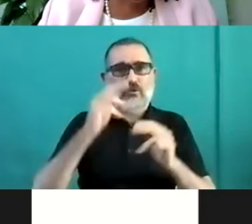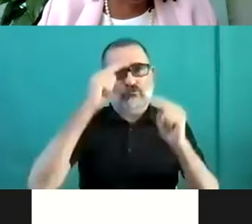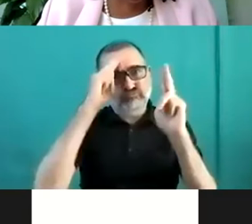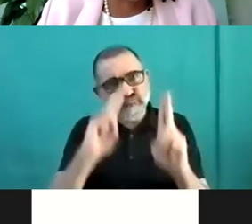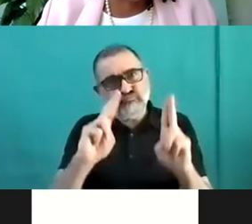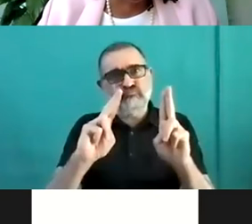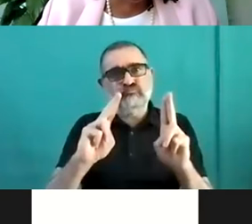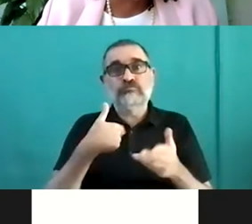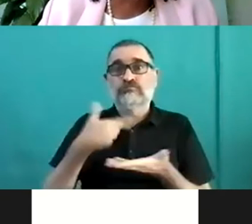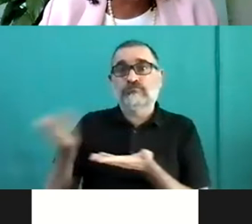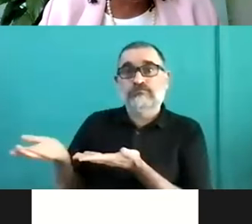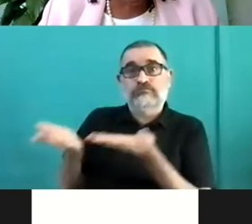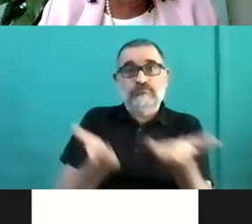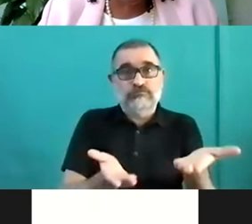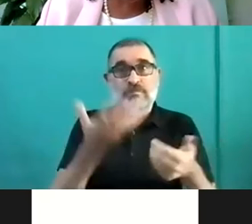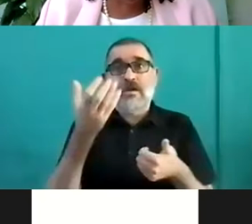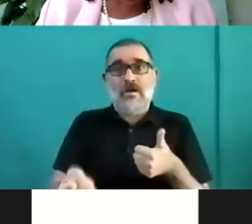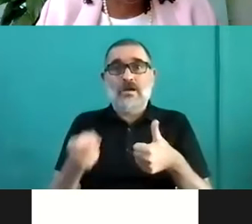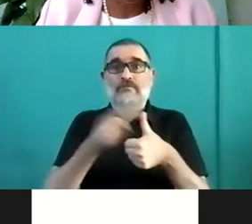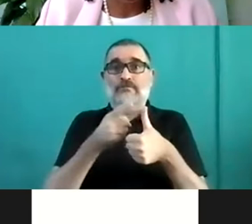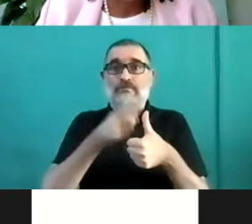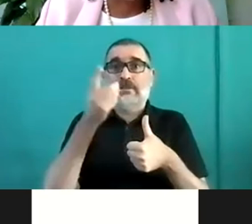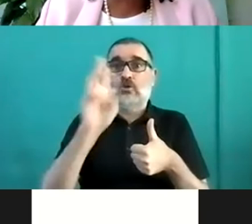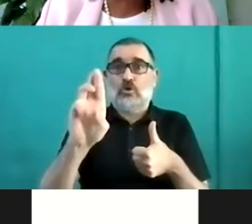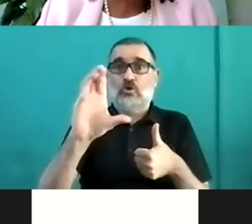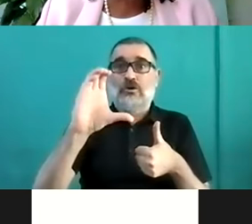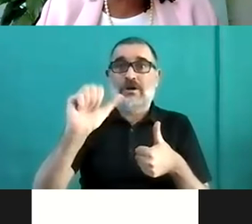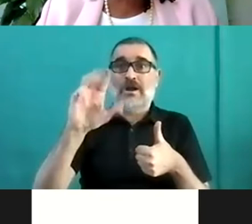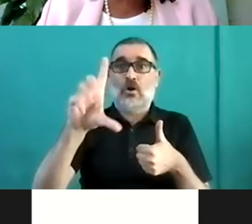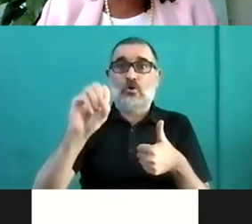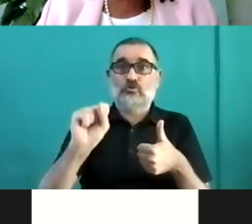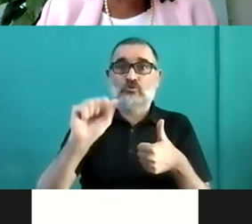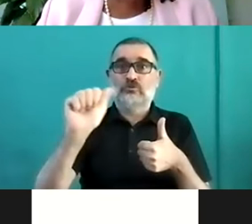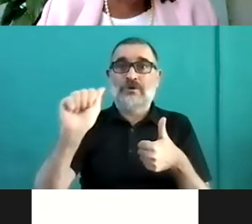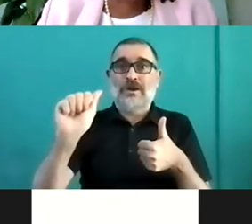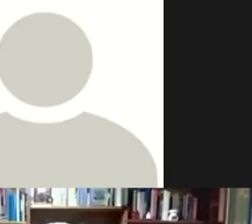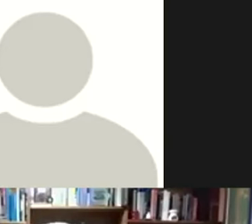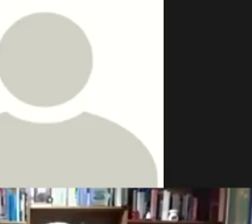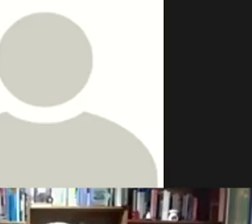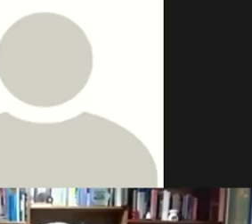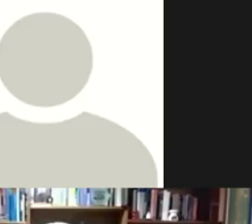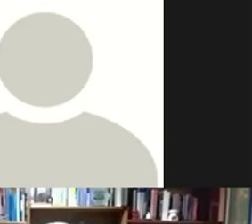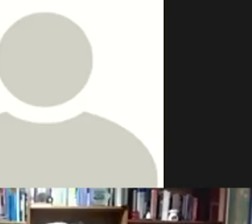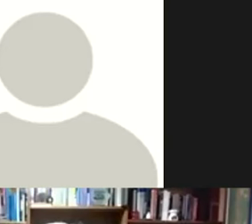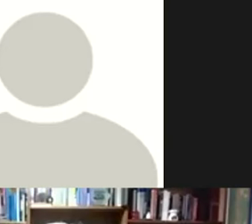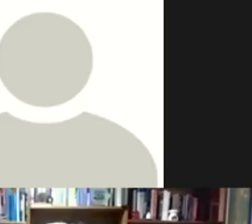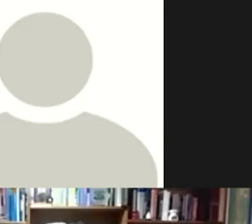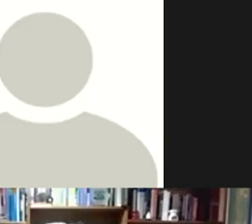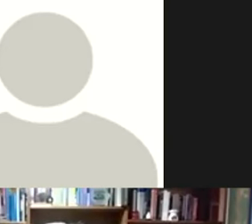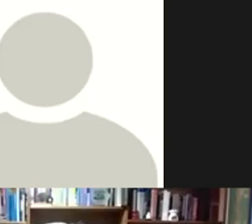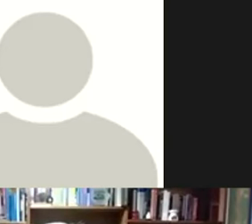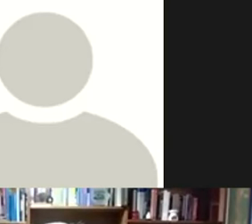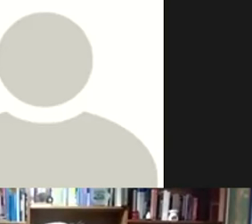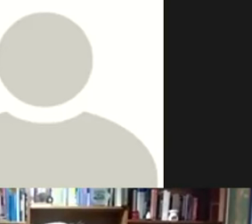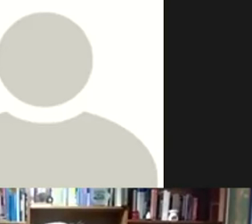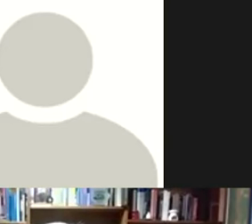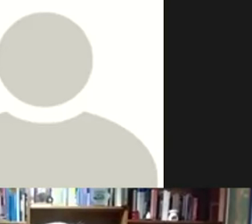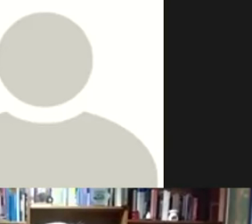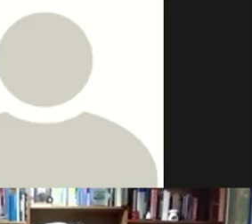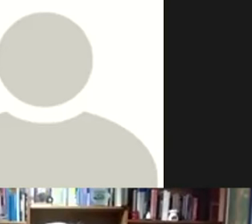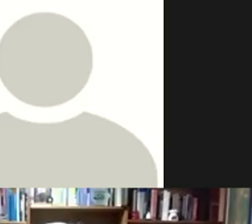en Chile, que presentará el tema Perspectivas y desafíos de la epilepsia durante la pandemia. También contamos con